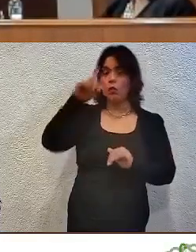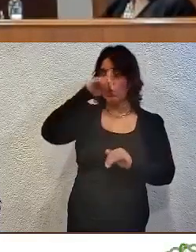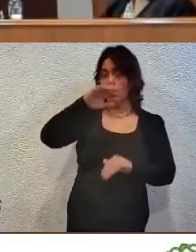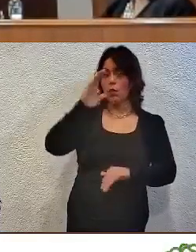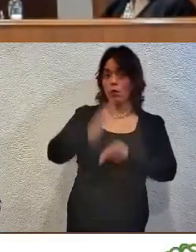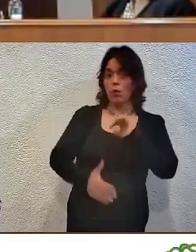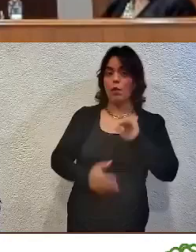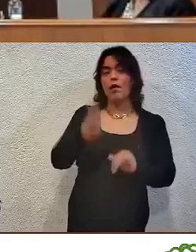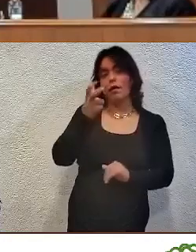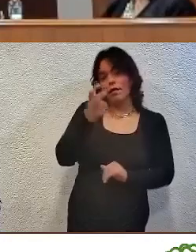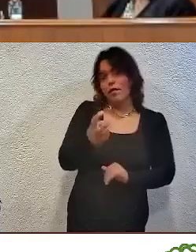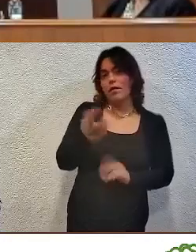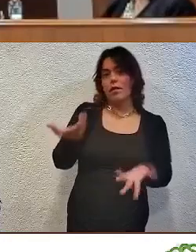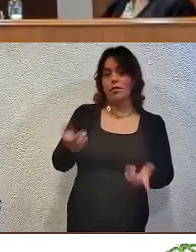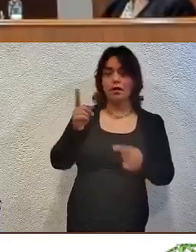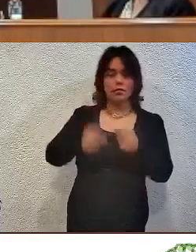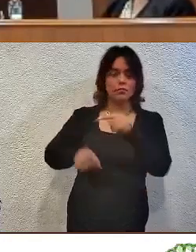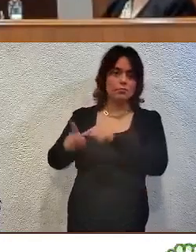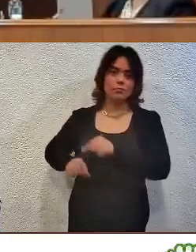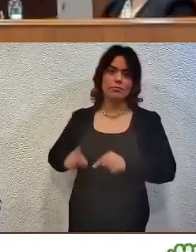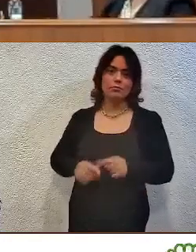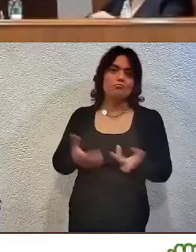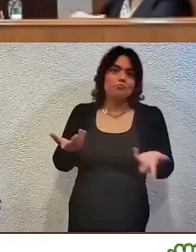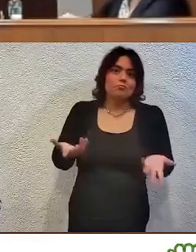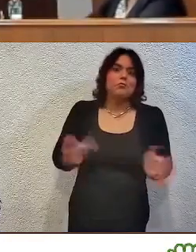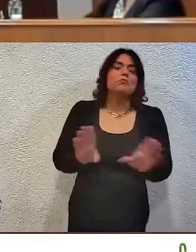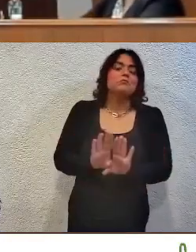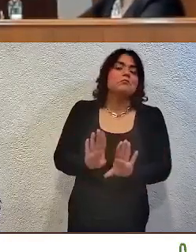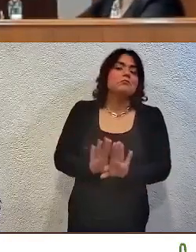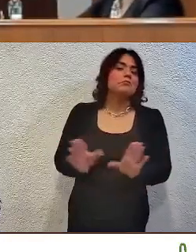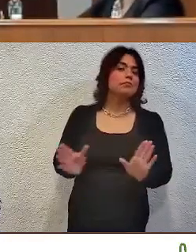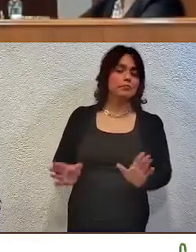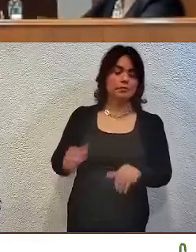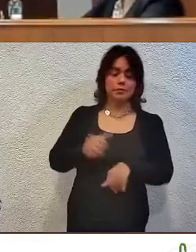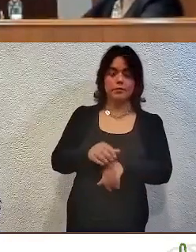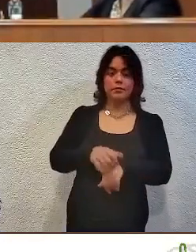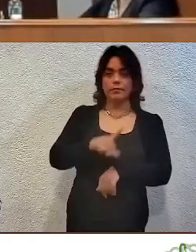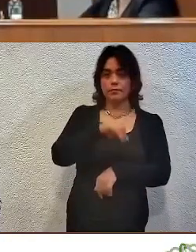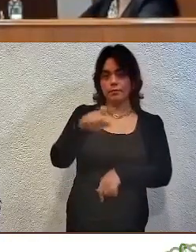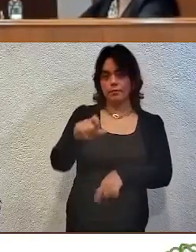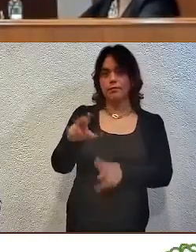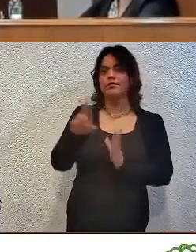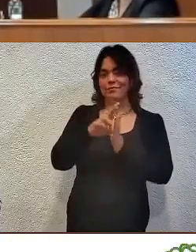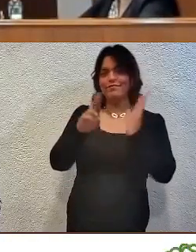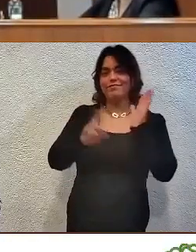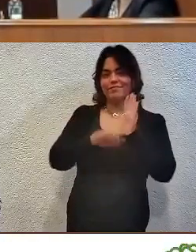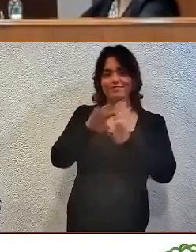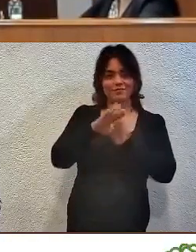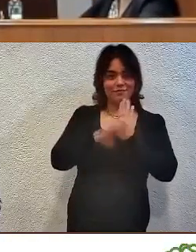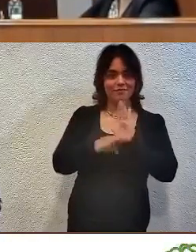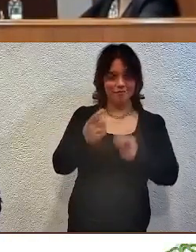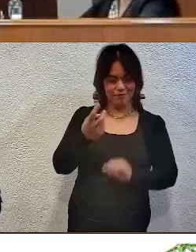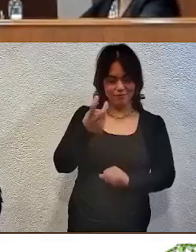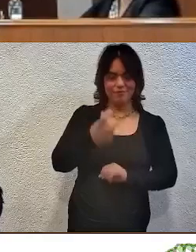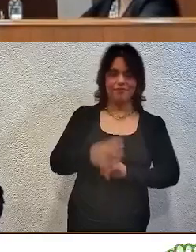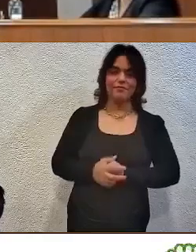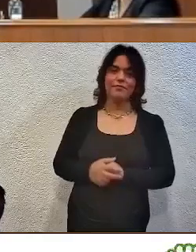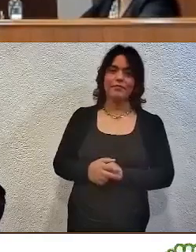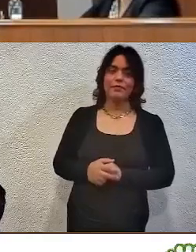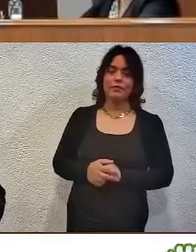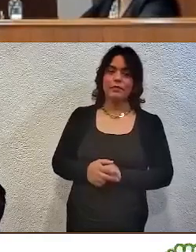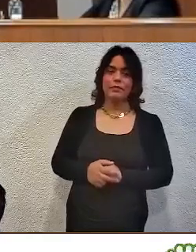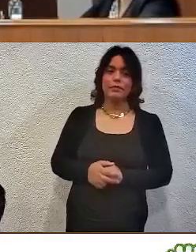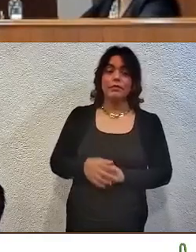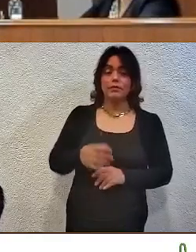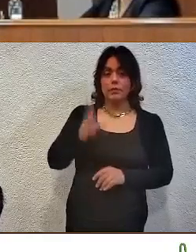del procedimiento de remoción prevista en la fracción primera del artículo 100 del reglamento aplicable. En consecuencia, A juicio de este